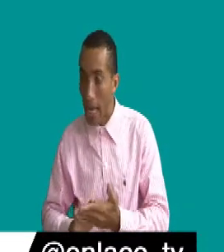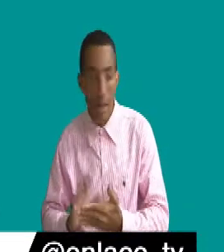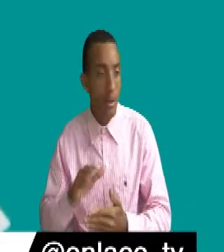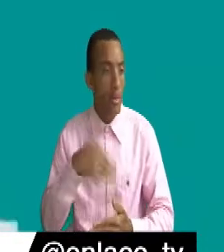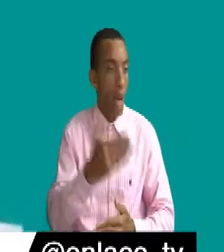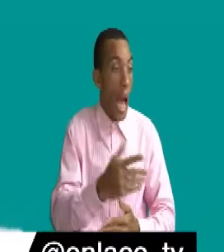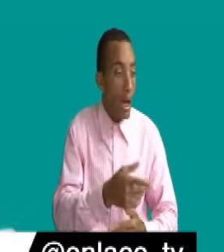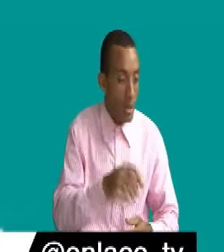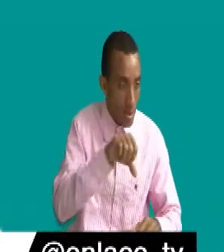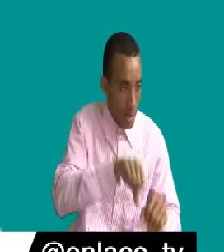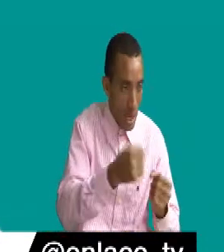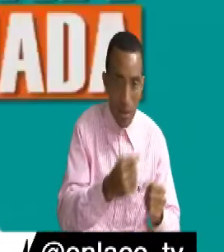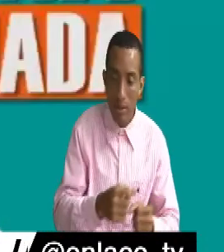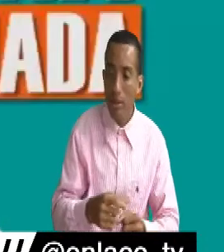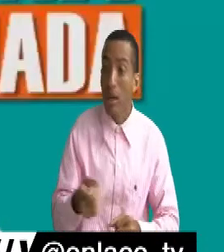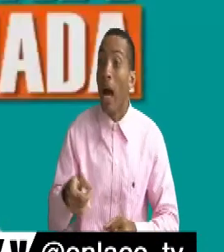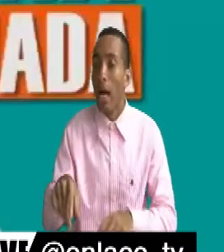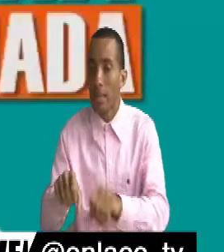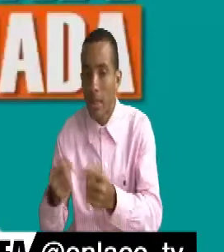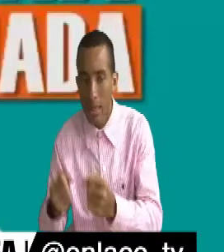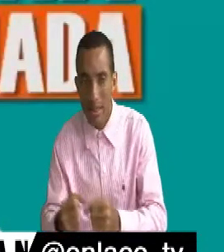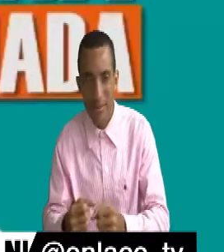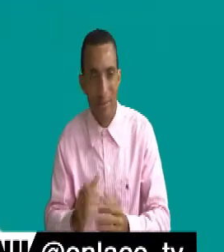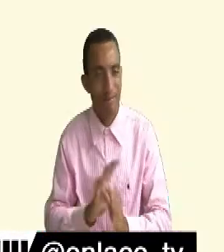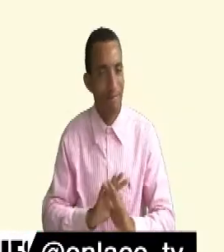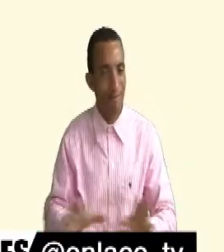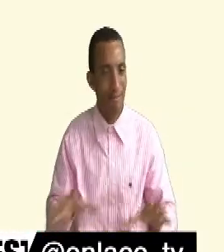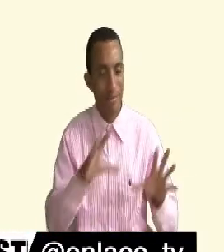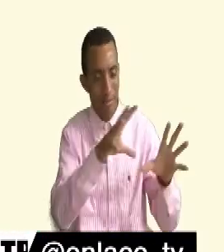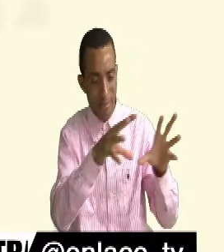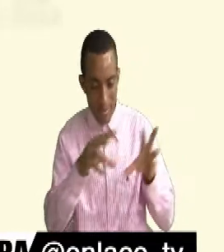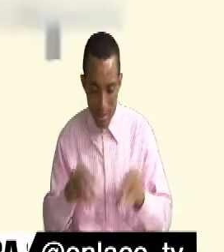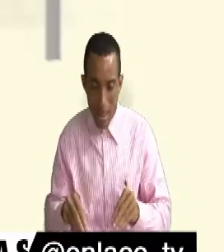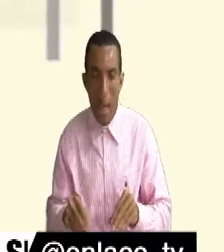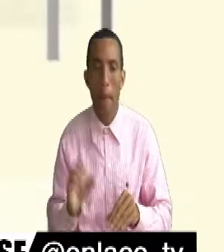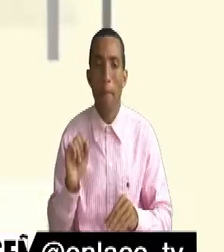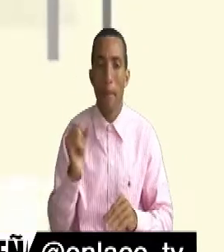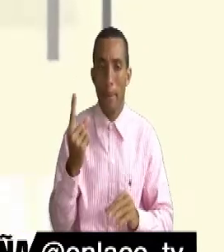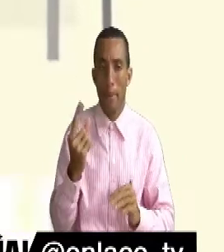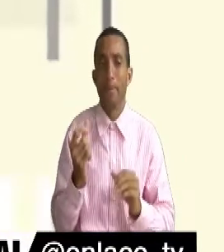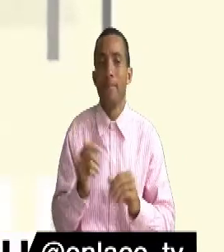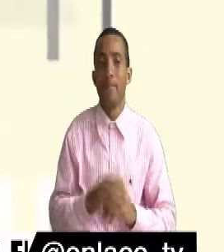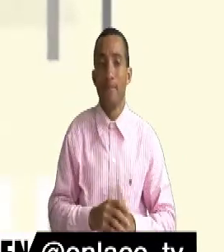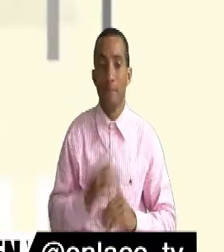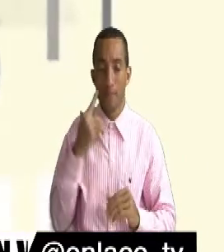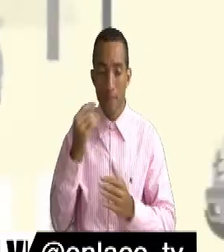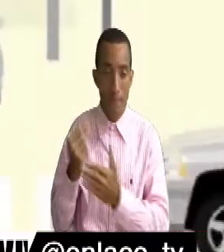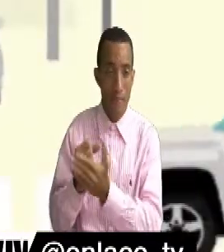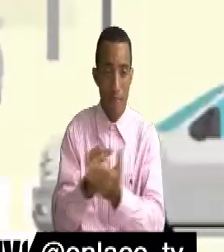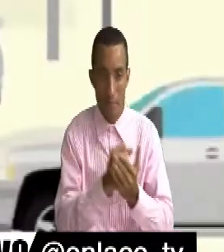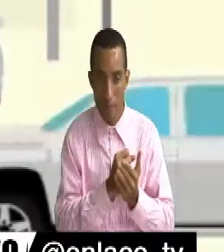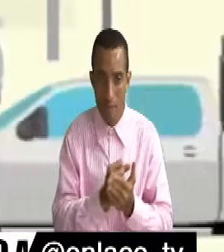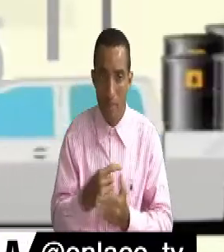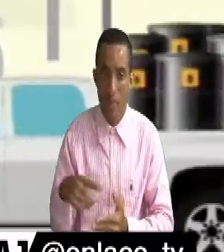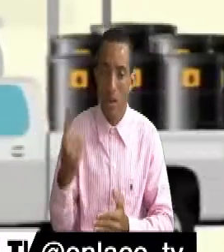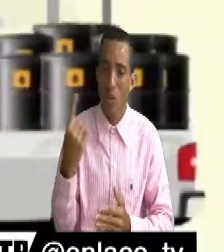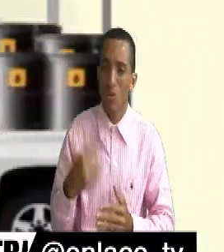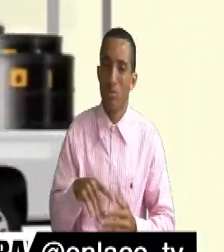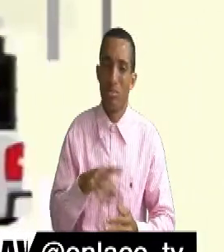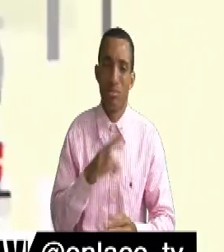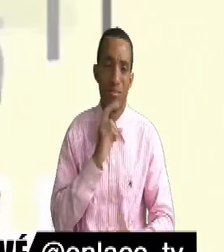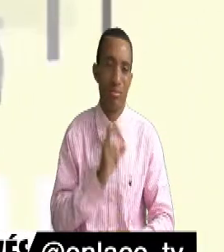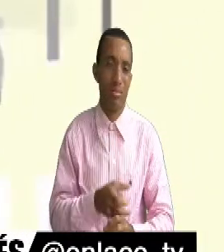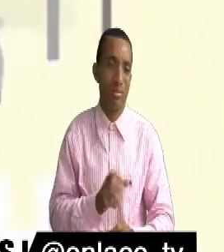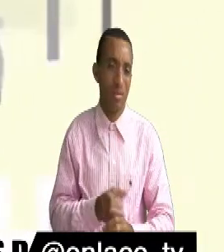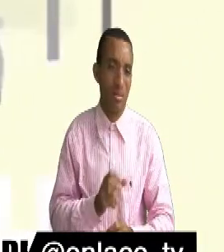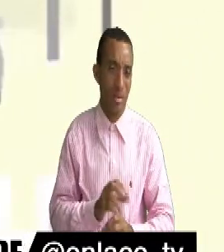excelentes técnicos para producir grandes obras si no hay una materia prima adecuada. Forzar la refinería a dar iguales resultados con una carga de pésima calidad a la que se obtiene